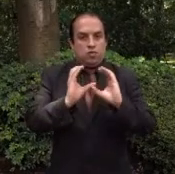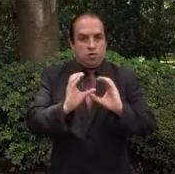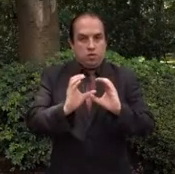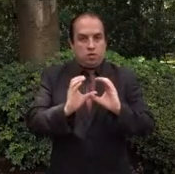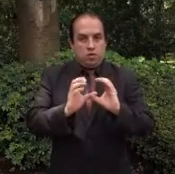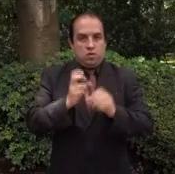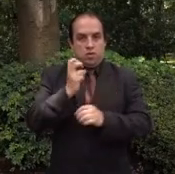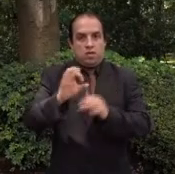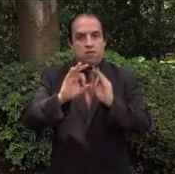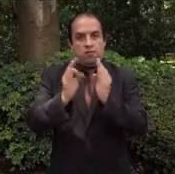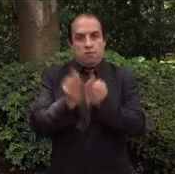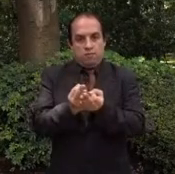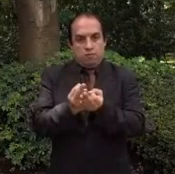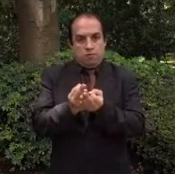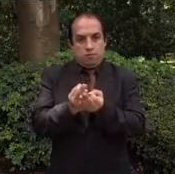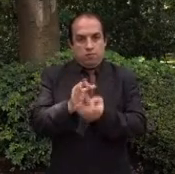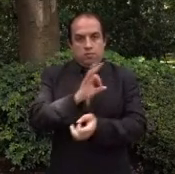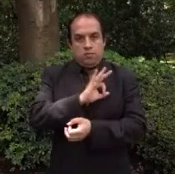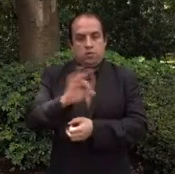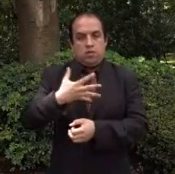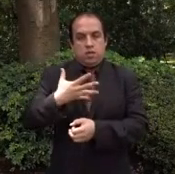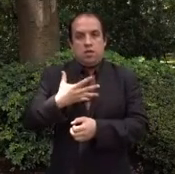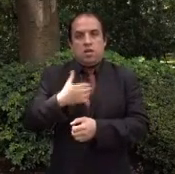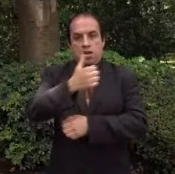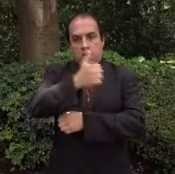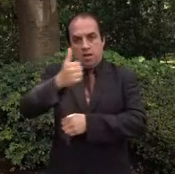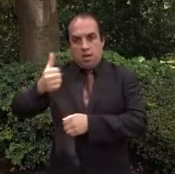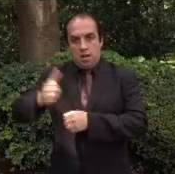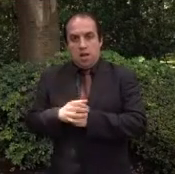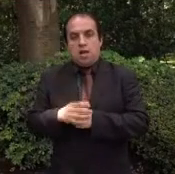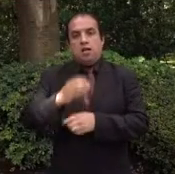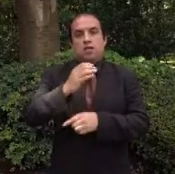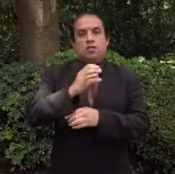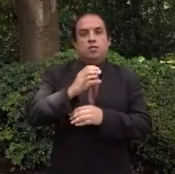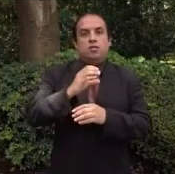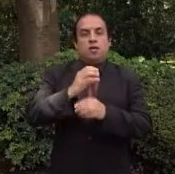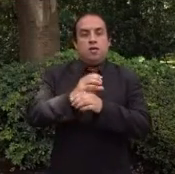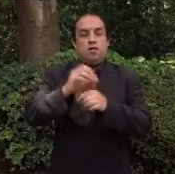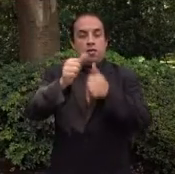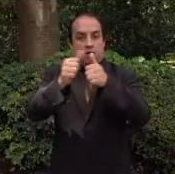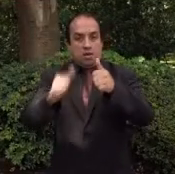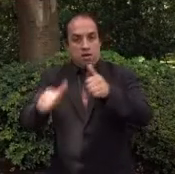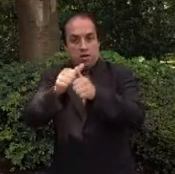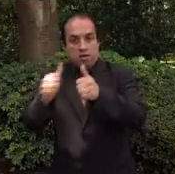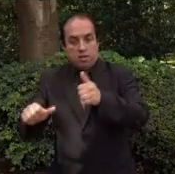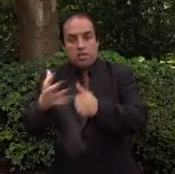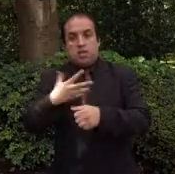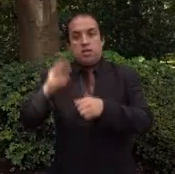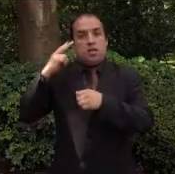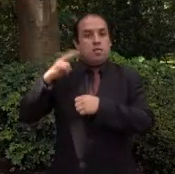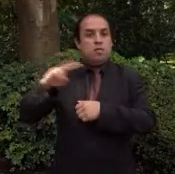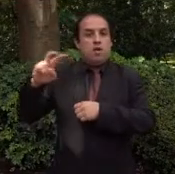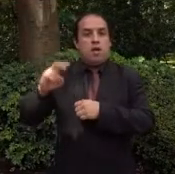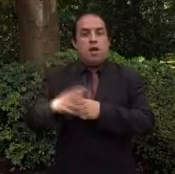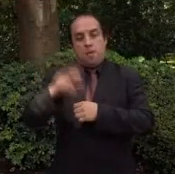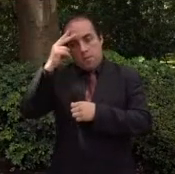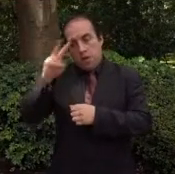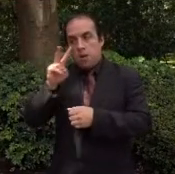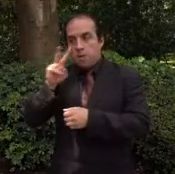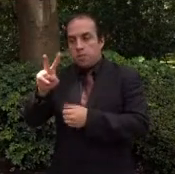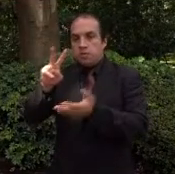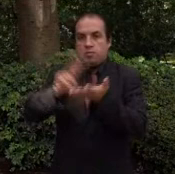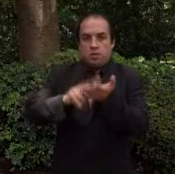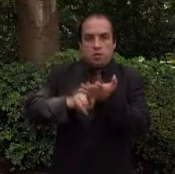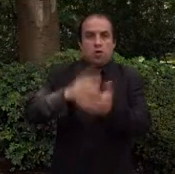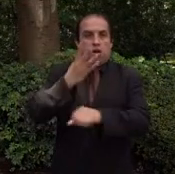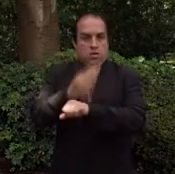normalmente las piezas tienen que viajar a Sencropam para ser restauradas, para ser valoradas y al tener esto